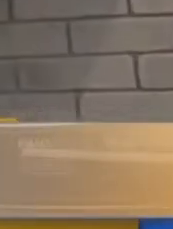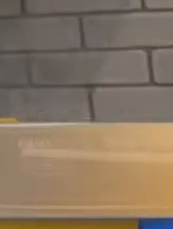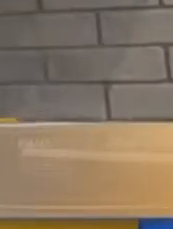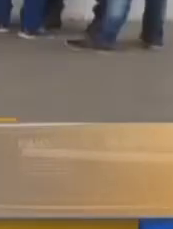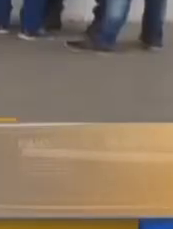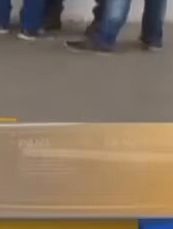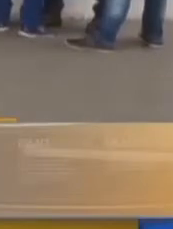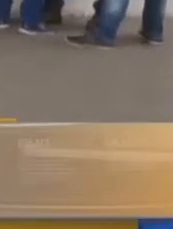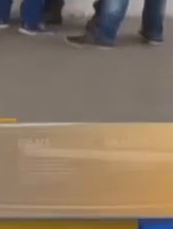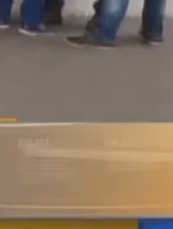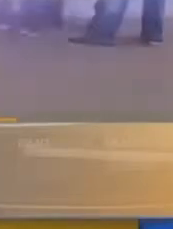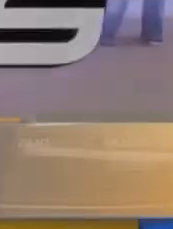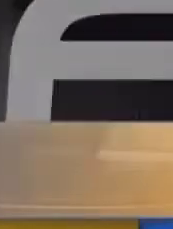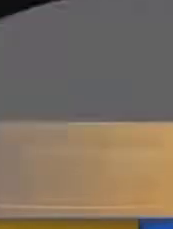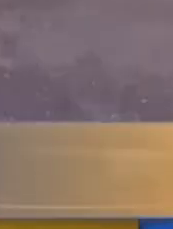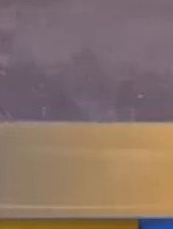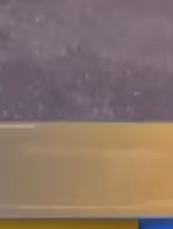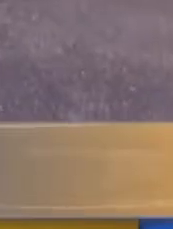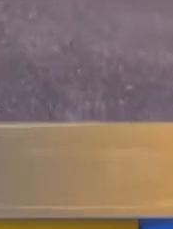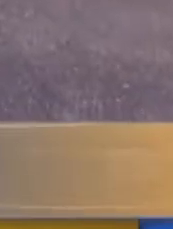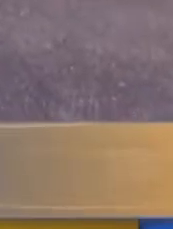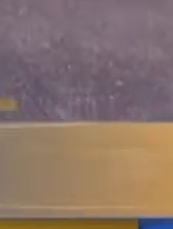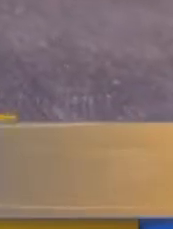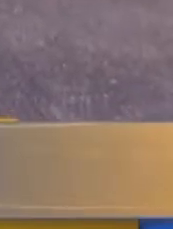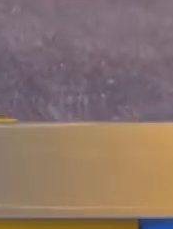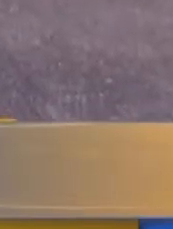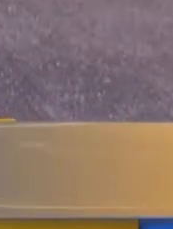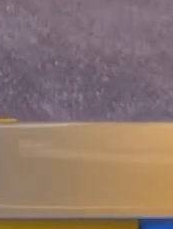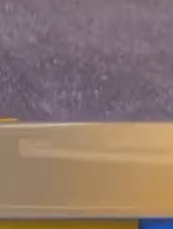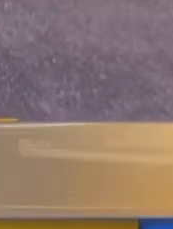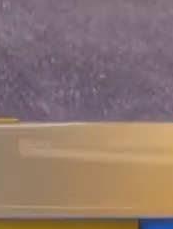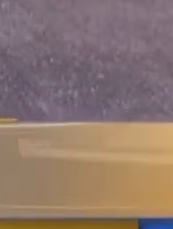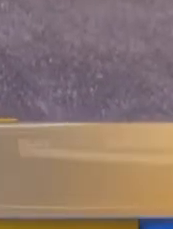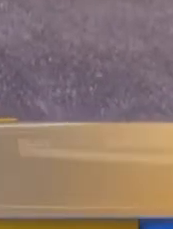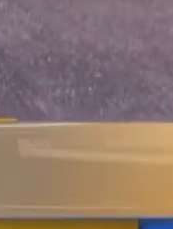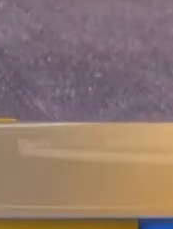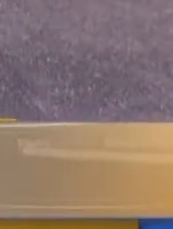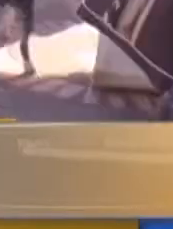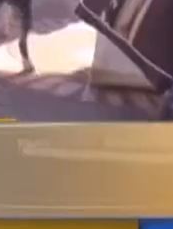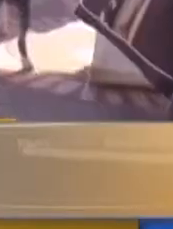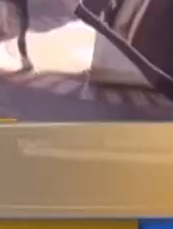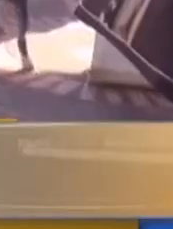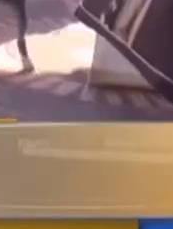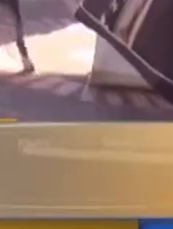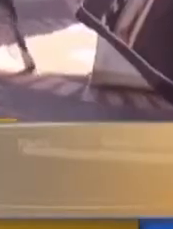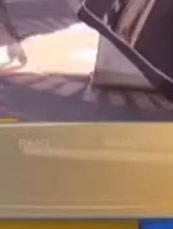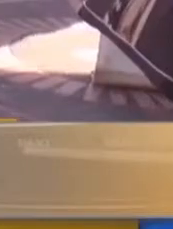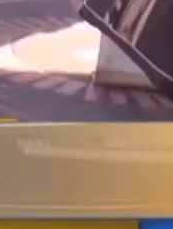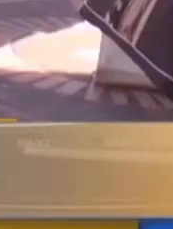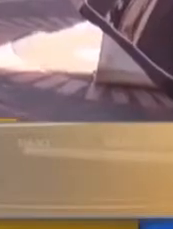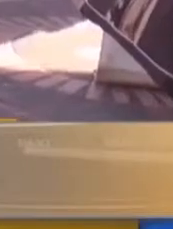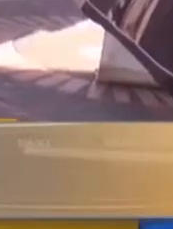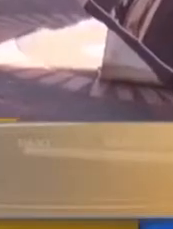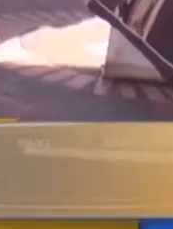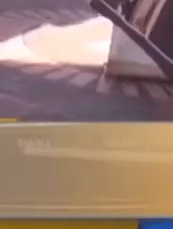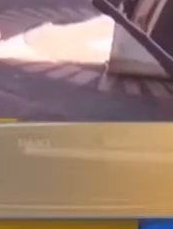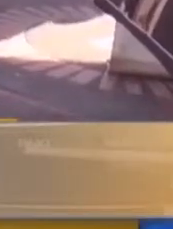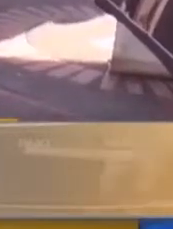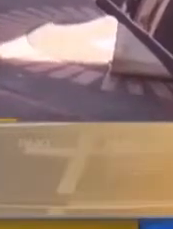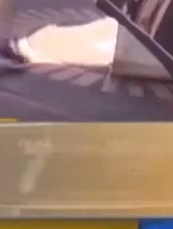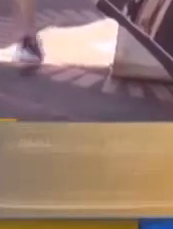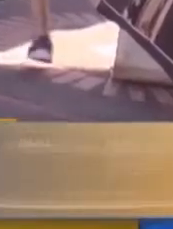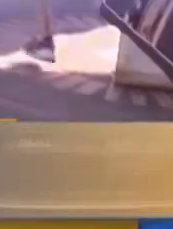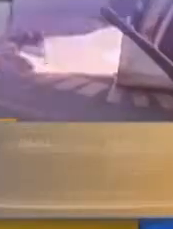y restaurantes escolares. Se cumple jornada de celebración del Día Mundial de los Animales del que participan además de la ciudadanía diferentes